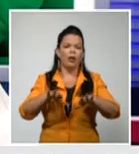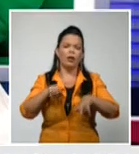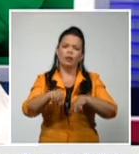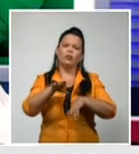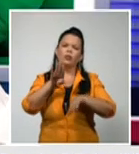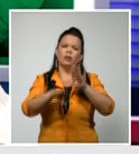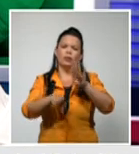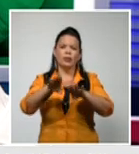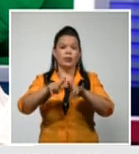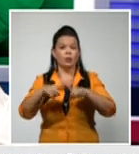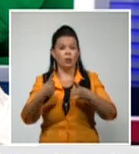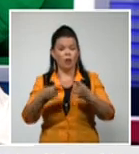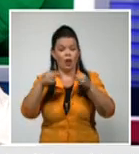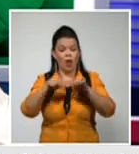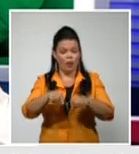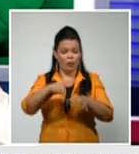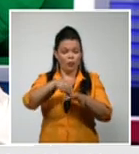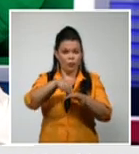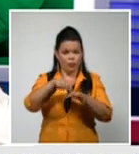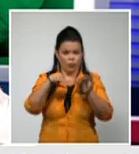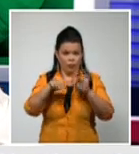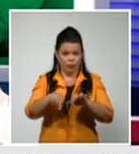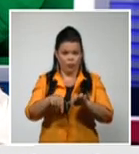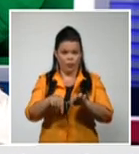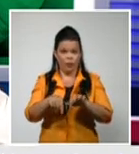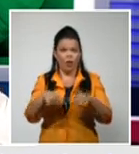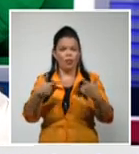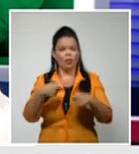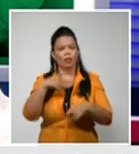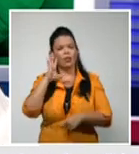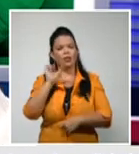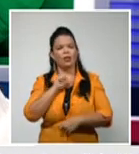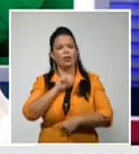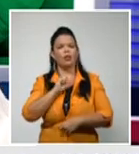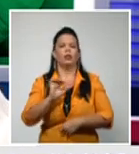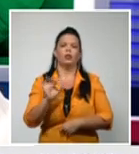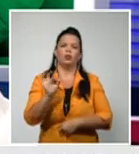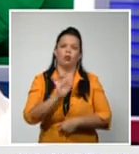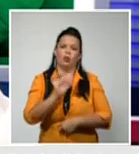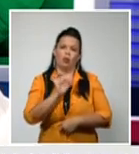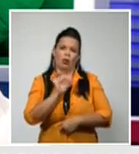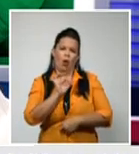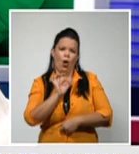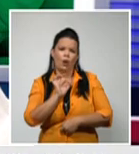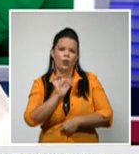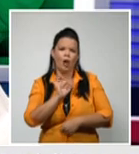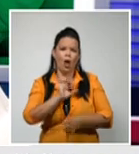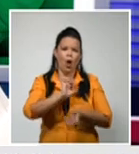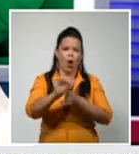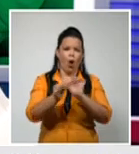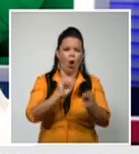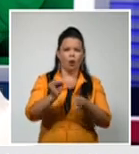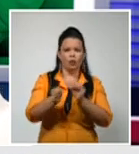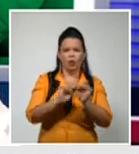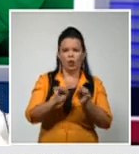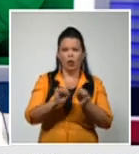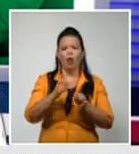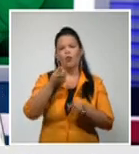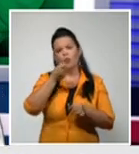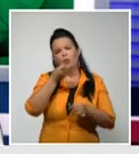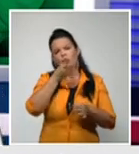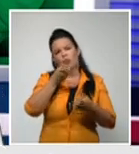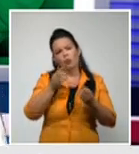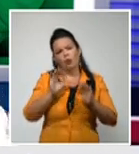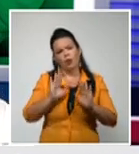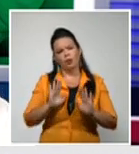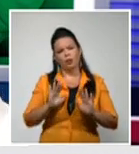una provincia en la cual hay que tener en cuenta que todavía próximamente se va a lograr, pero todavía ellos tienen que trasladar